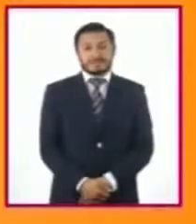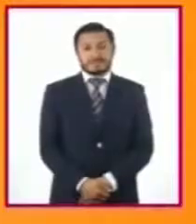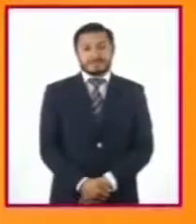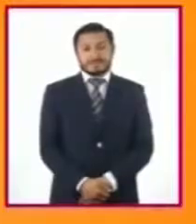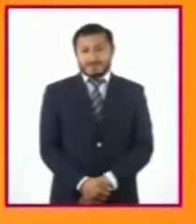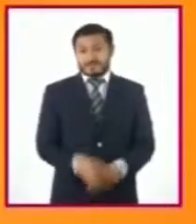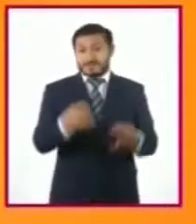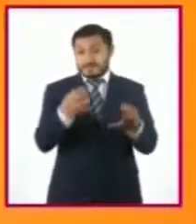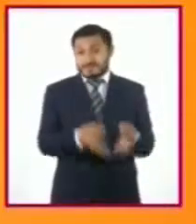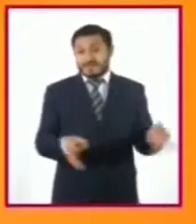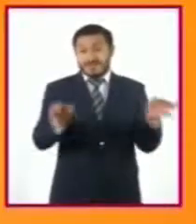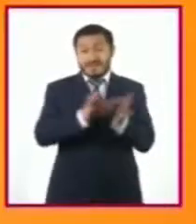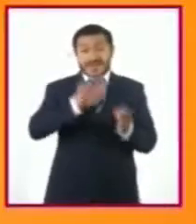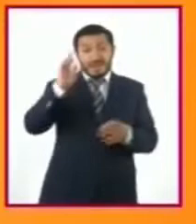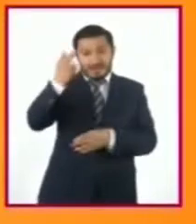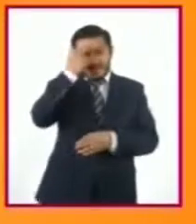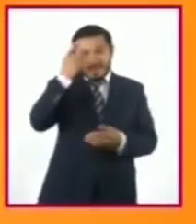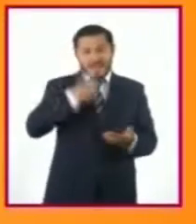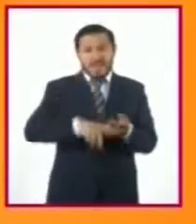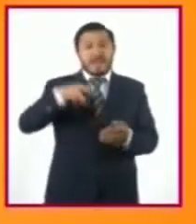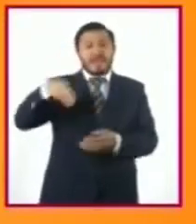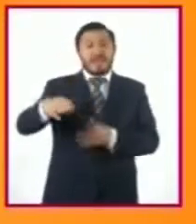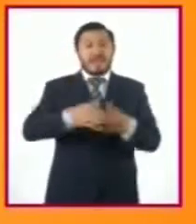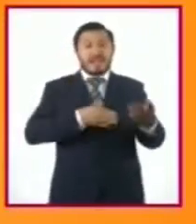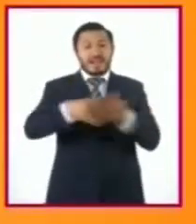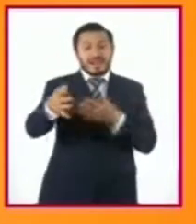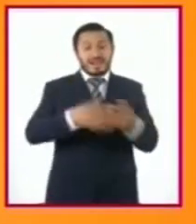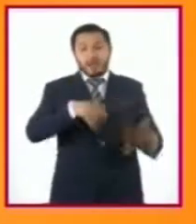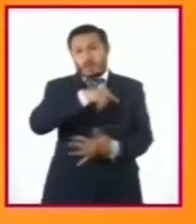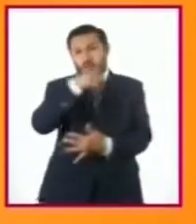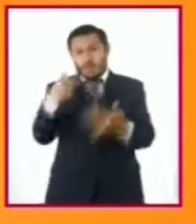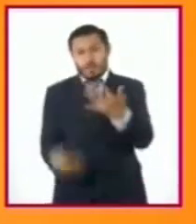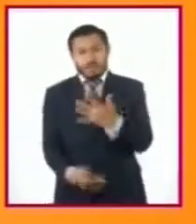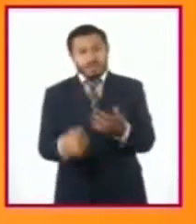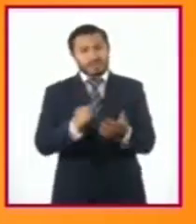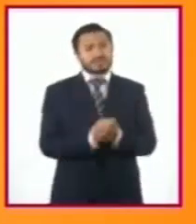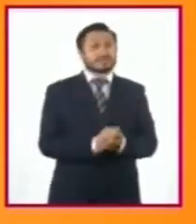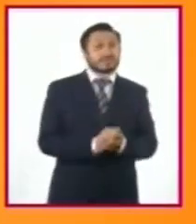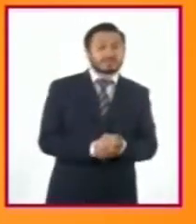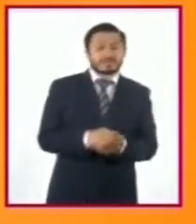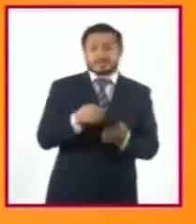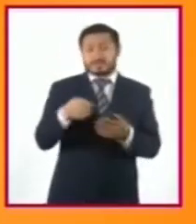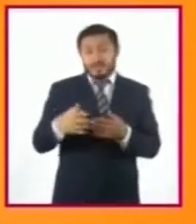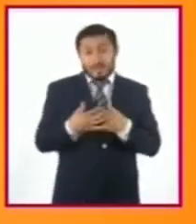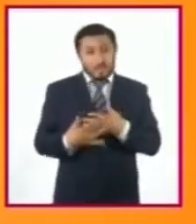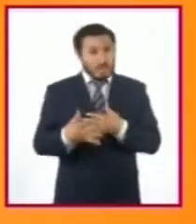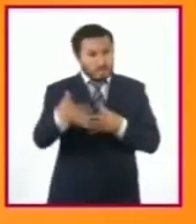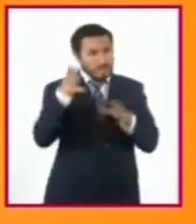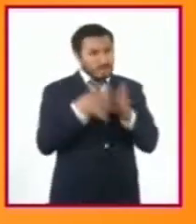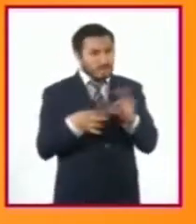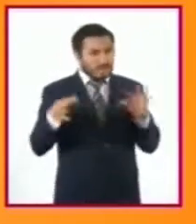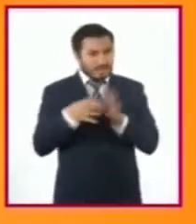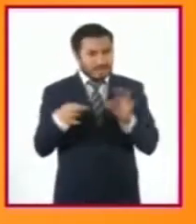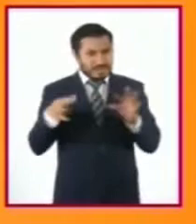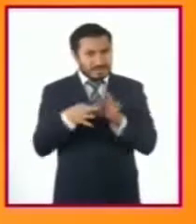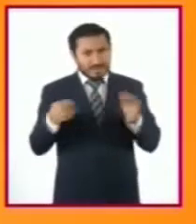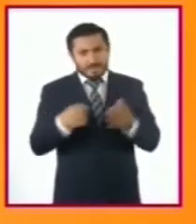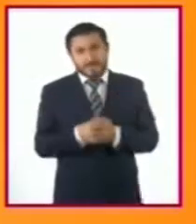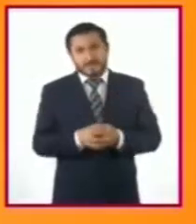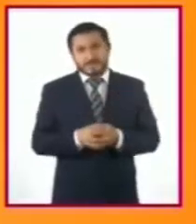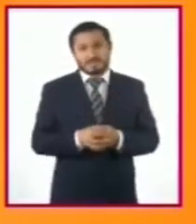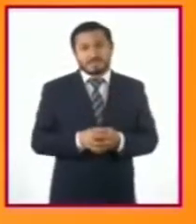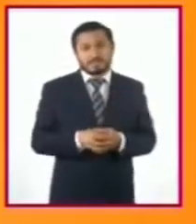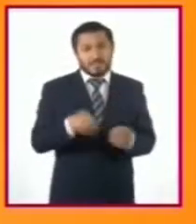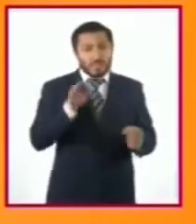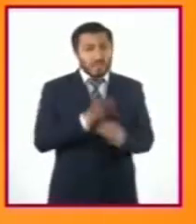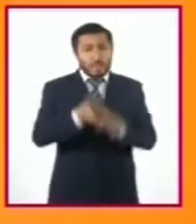Cabe señalar que dentro del modernismo se presentaron otras corrientes vanguardistas, que más adelante analizaremos y les explicaré cuáles